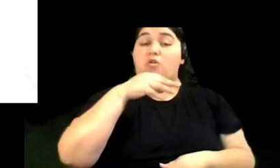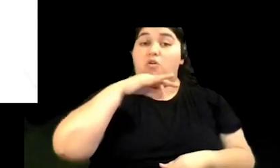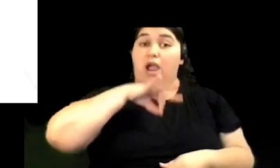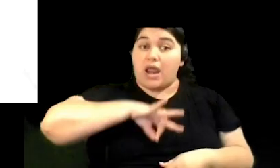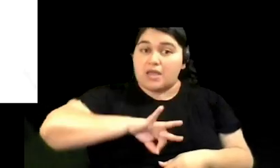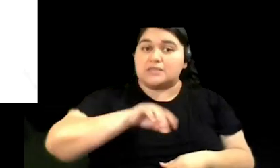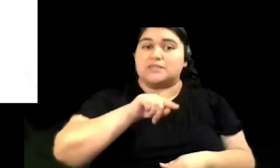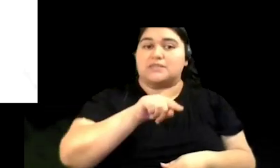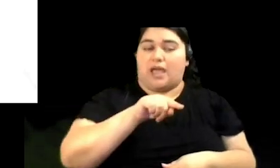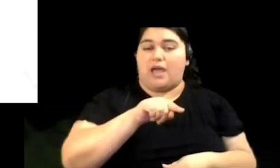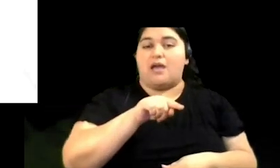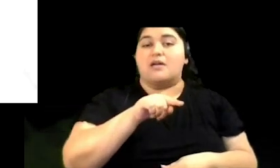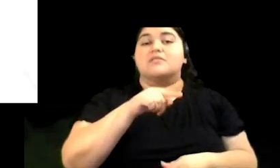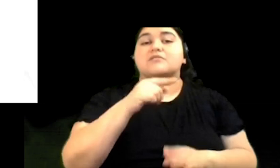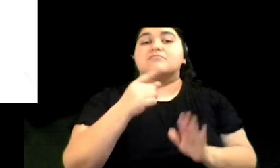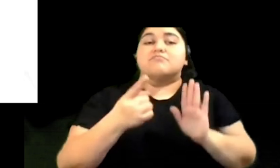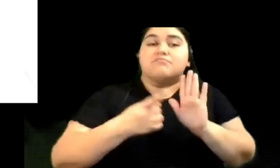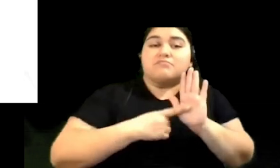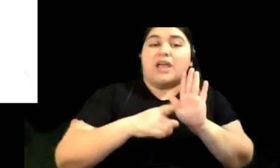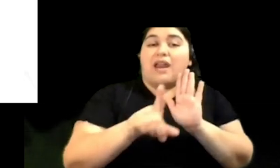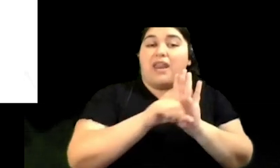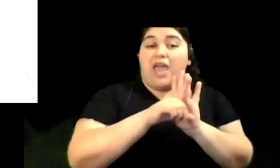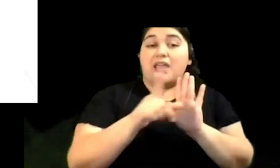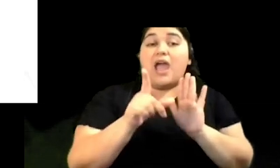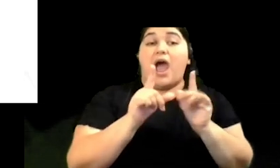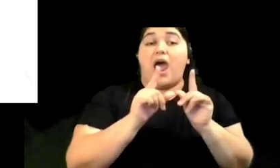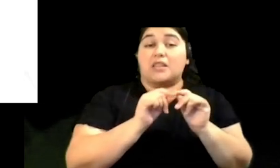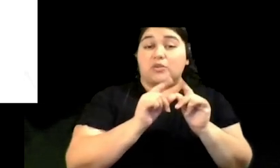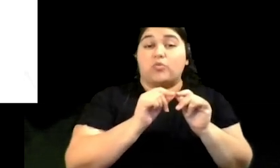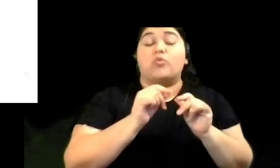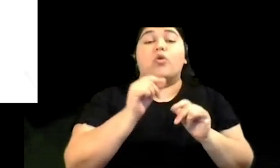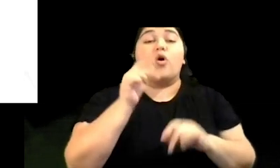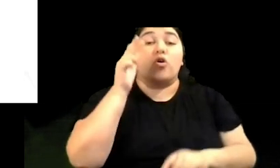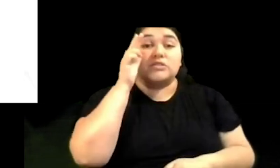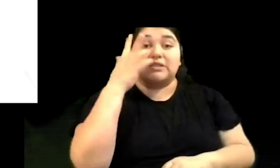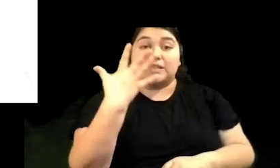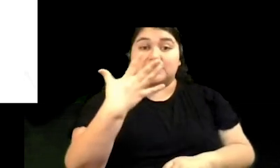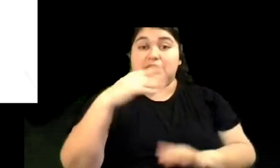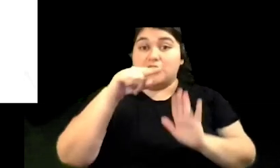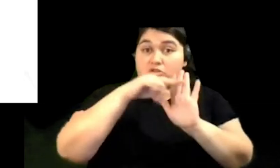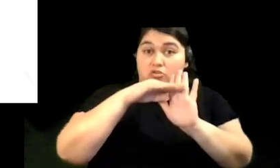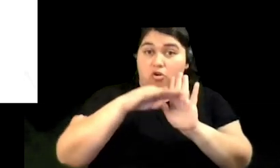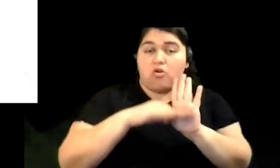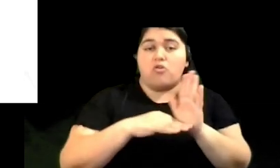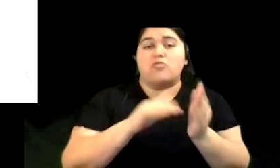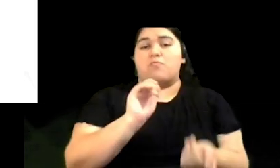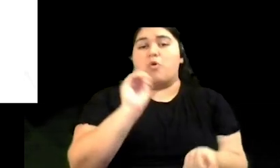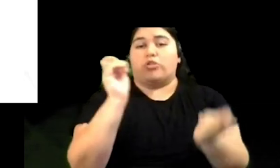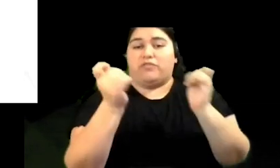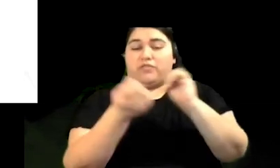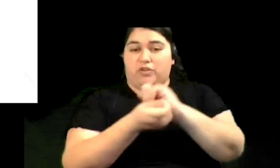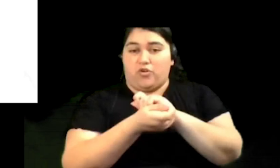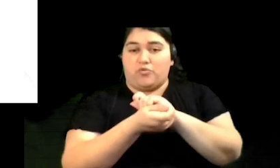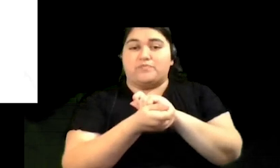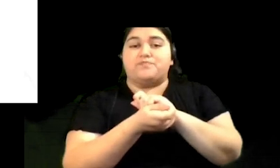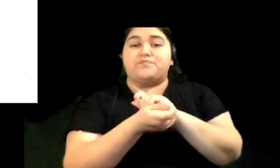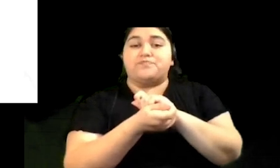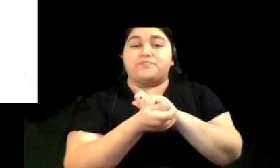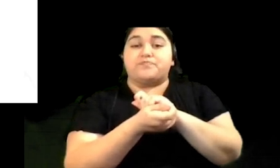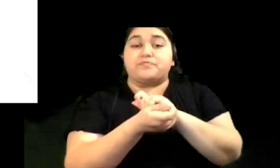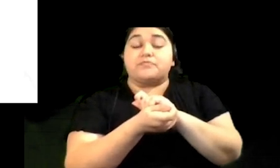se modificó la ley en el artículo 85, estableciendo que